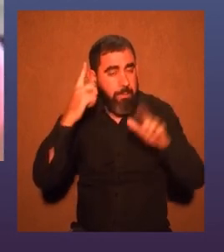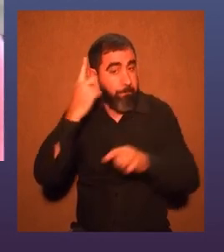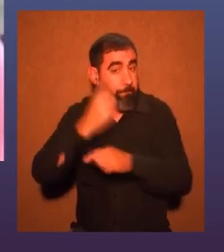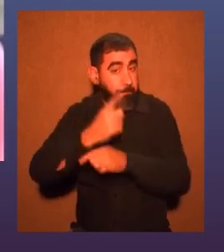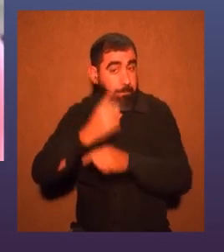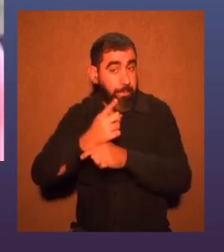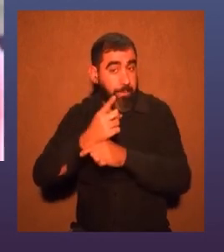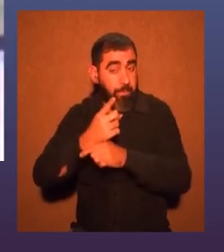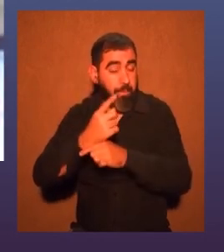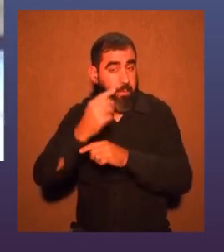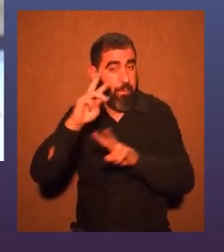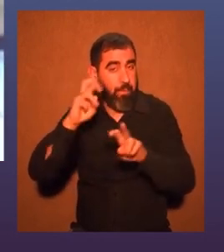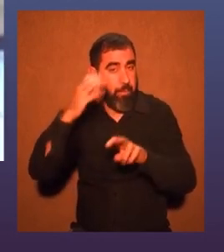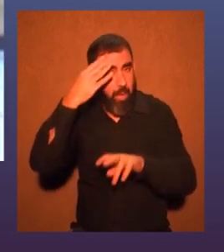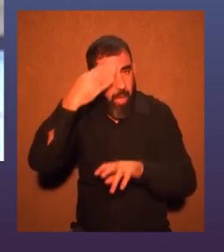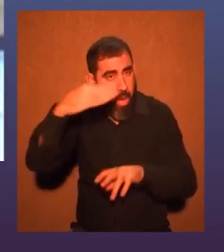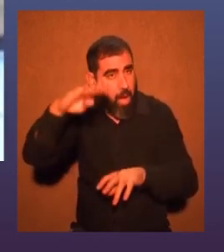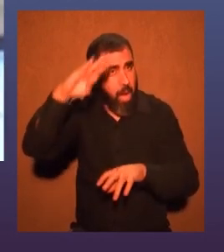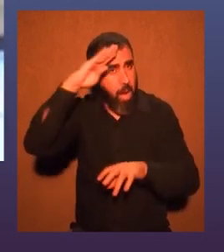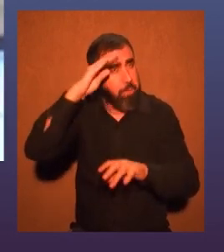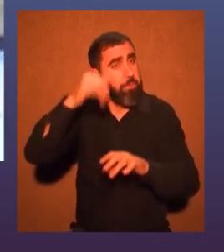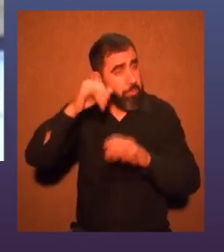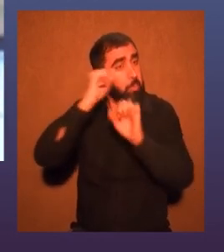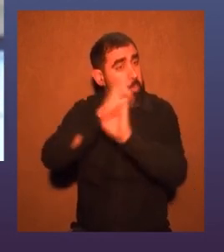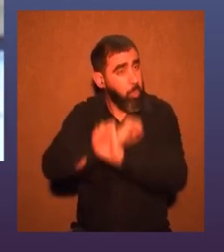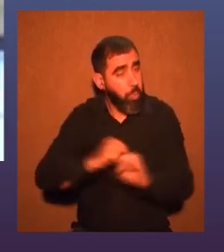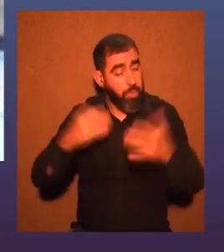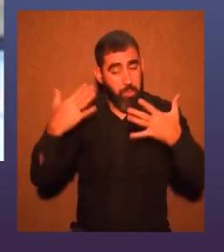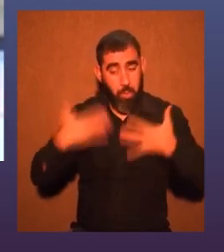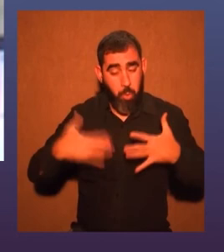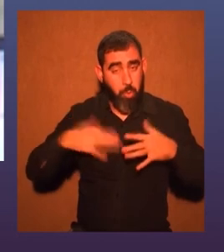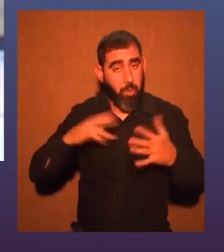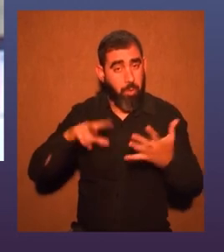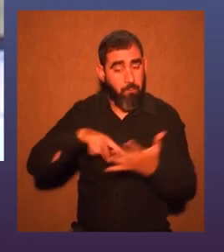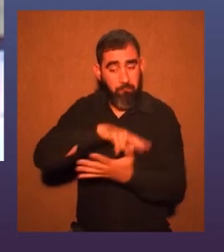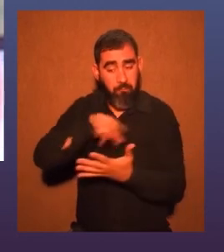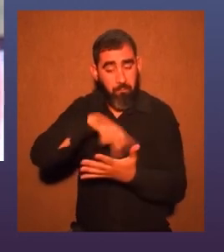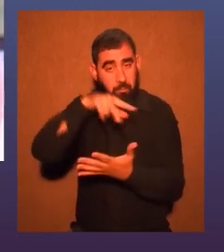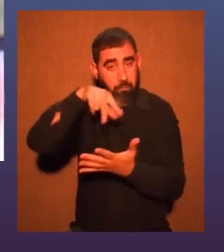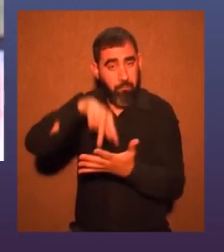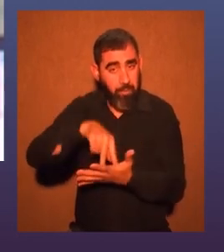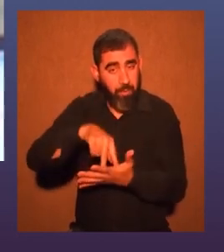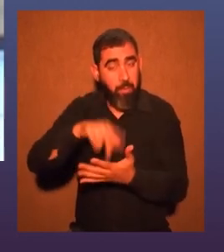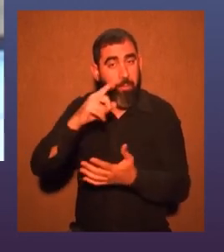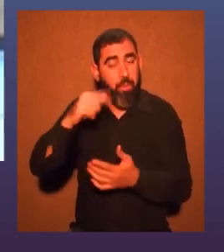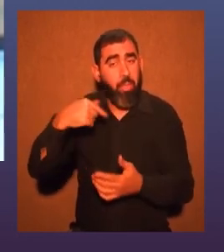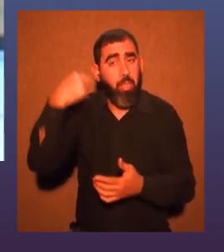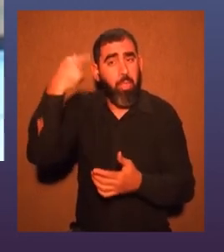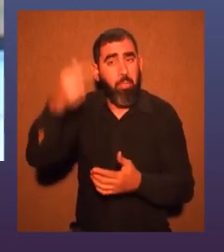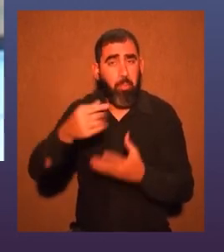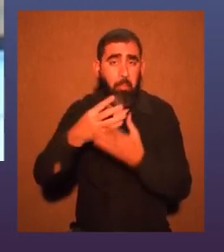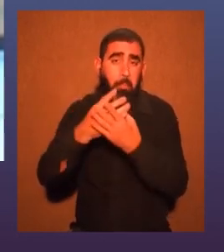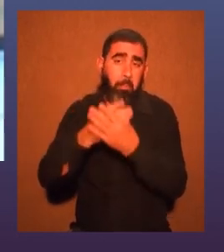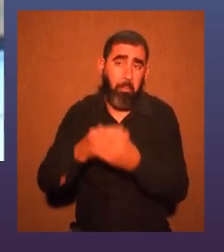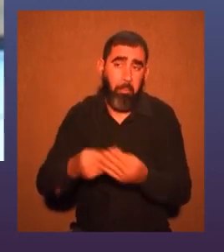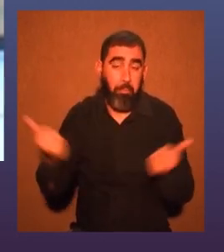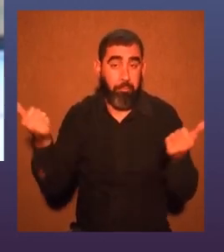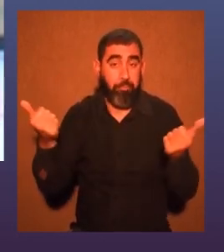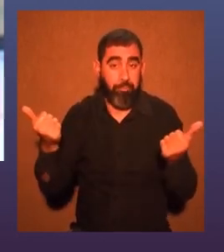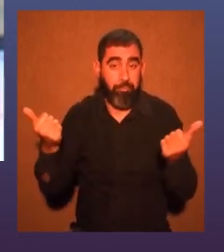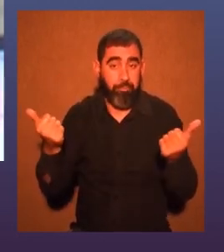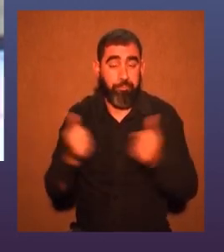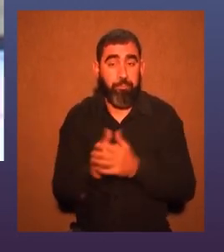paso del gaucho que sí podía hacer con vestido de ballet, haciendo un paso de ballet Pero después ya se desconecta